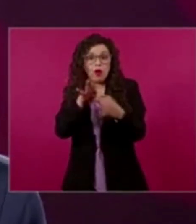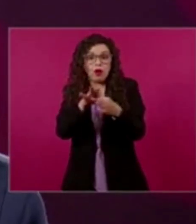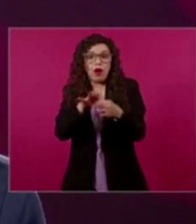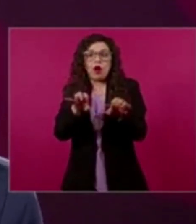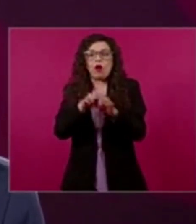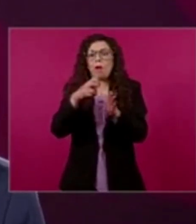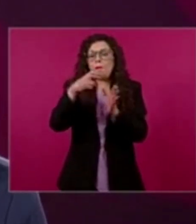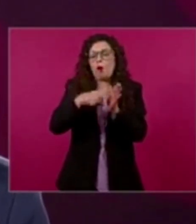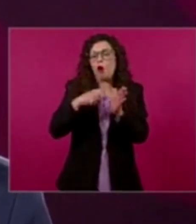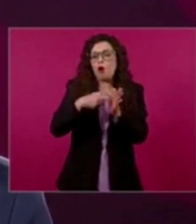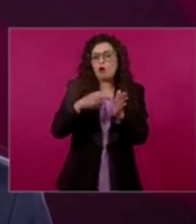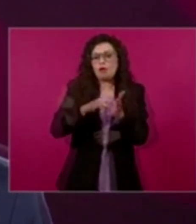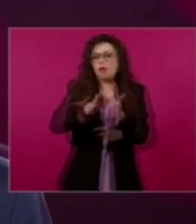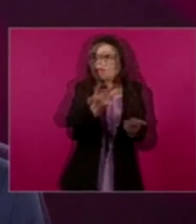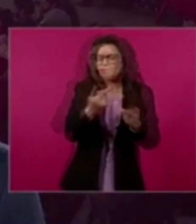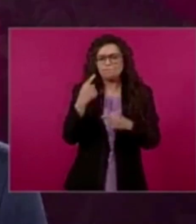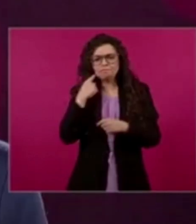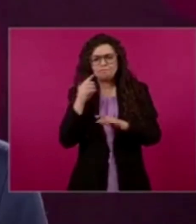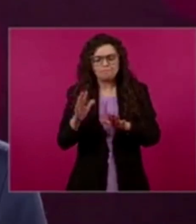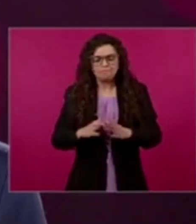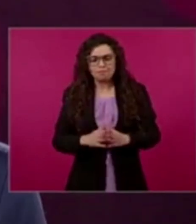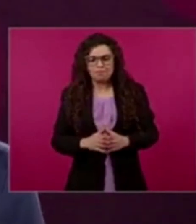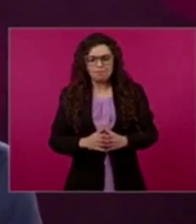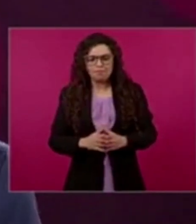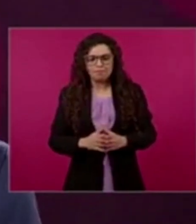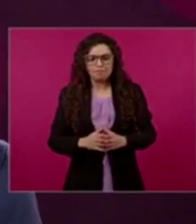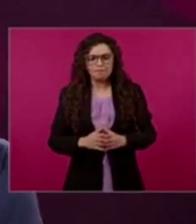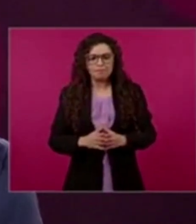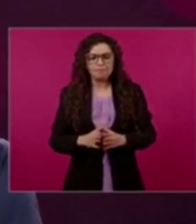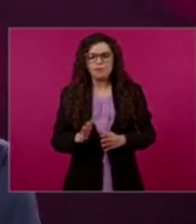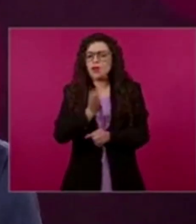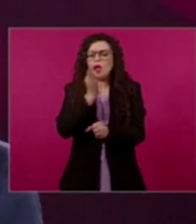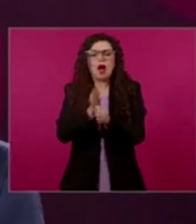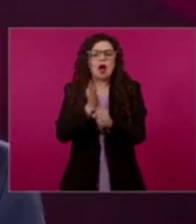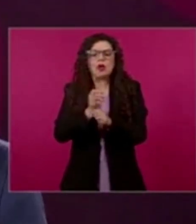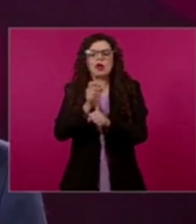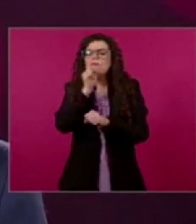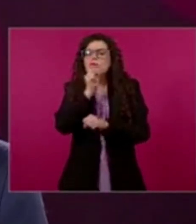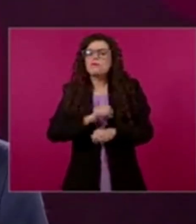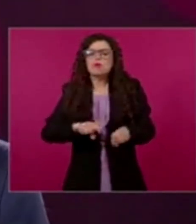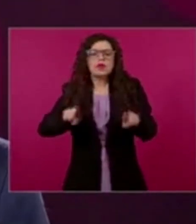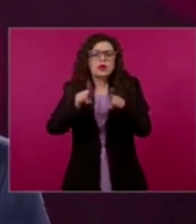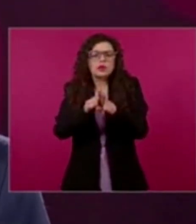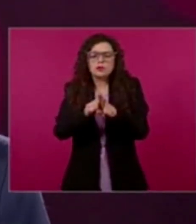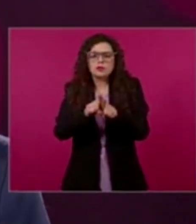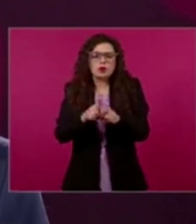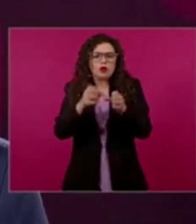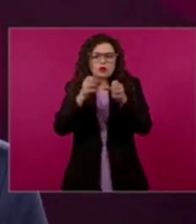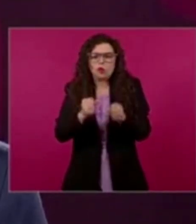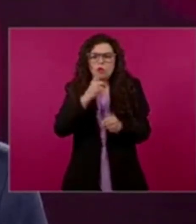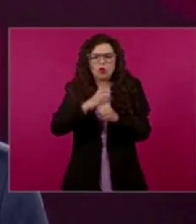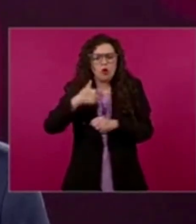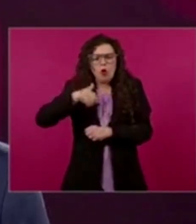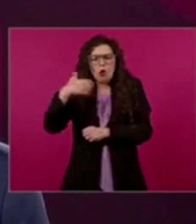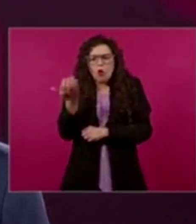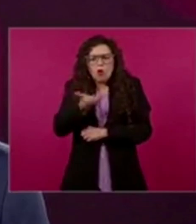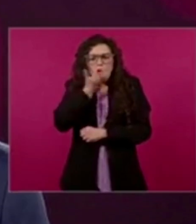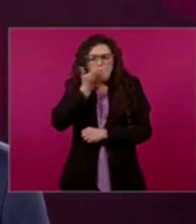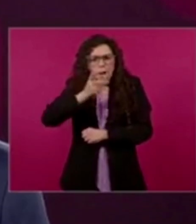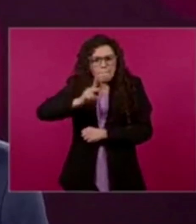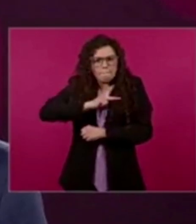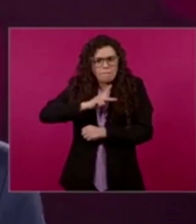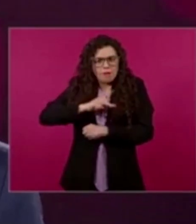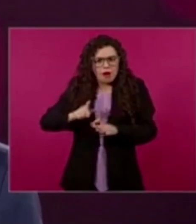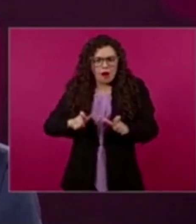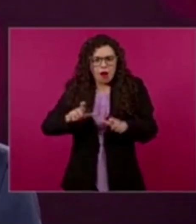reelección de los representantes públicos una reforma constitucional al poder judicial la cual estará sujeta a un proceso de